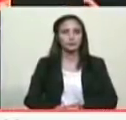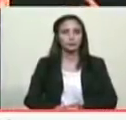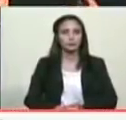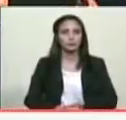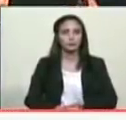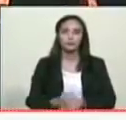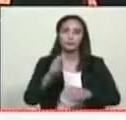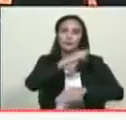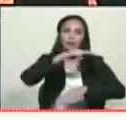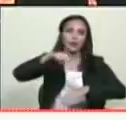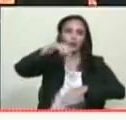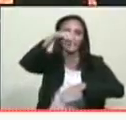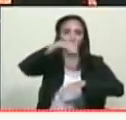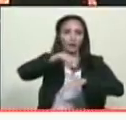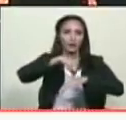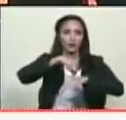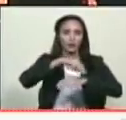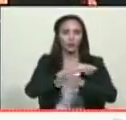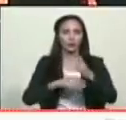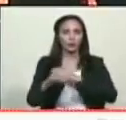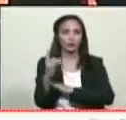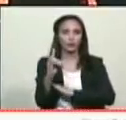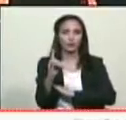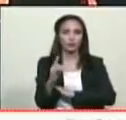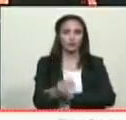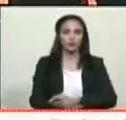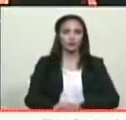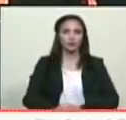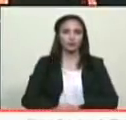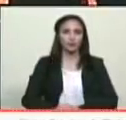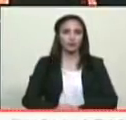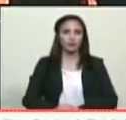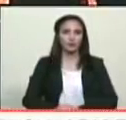Himno del Estado Plurinacional de Bolivia.